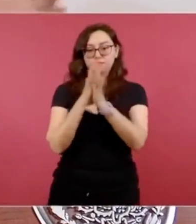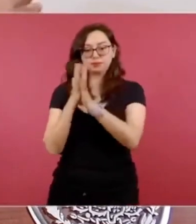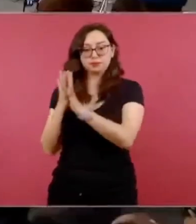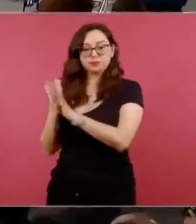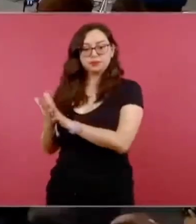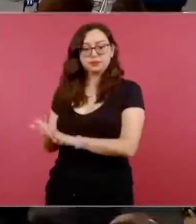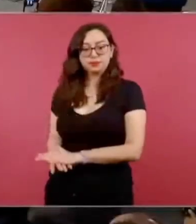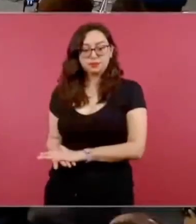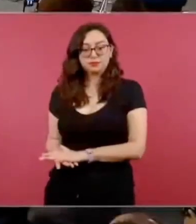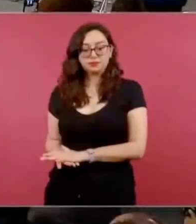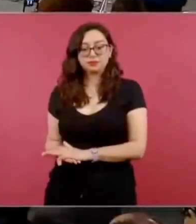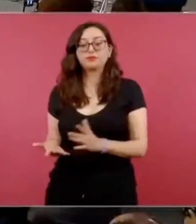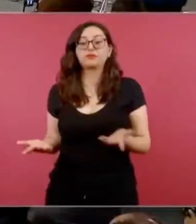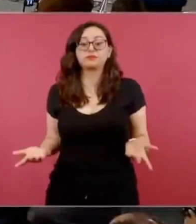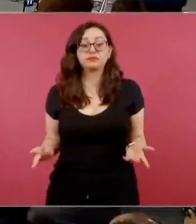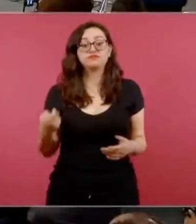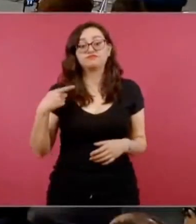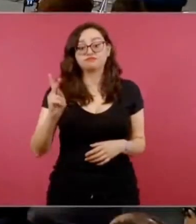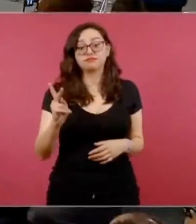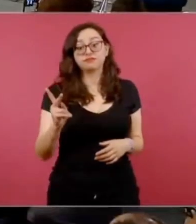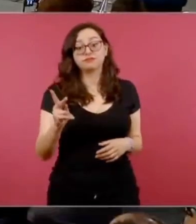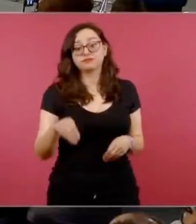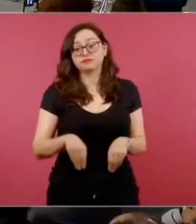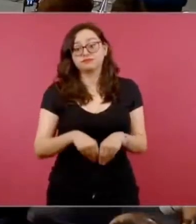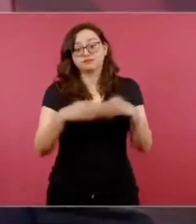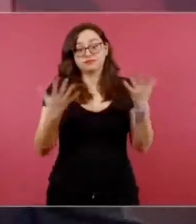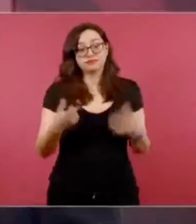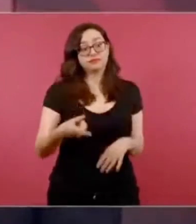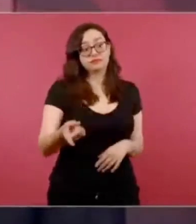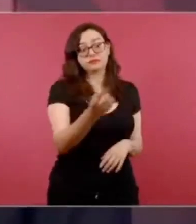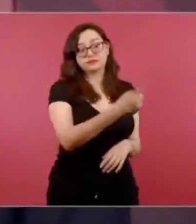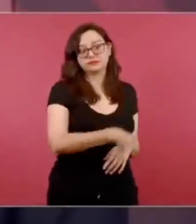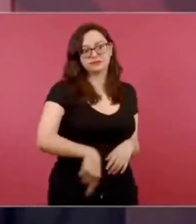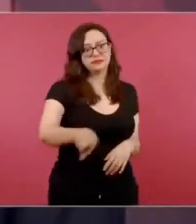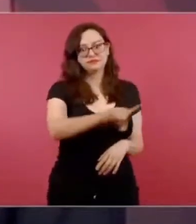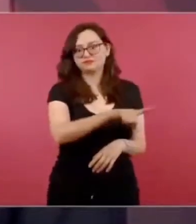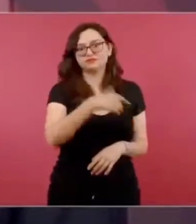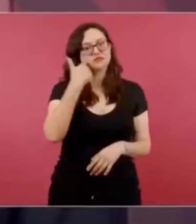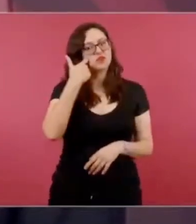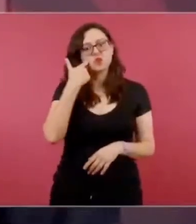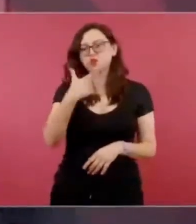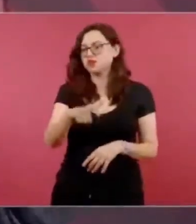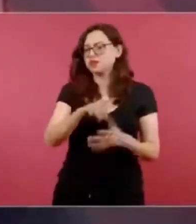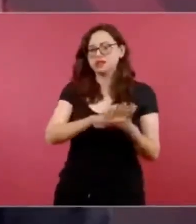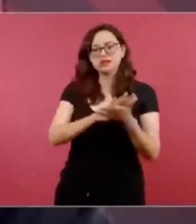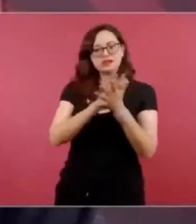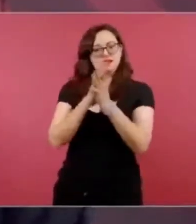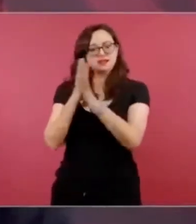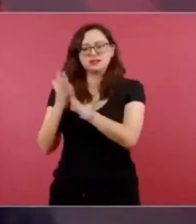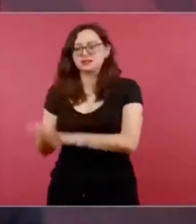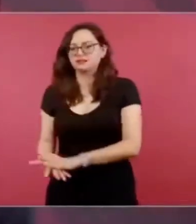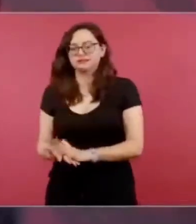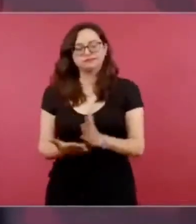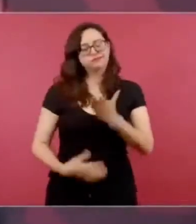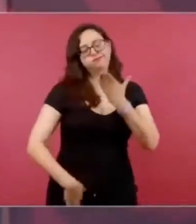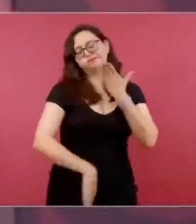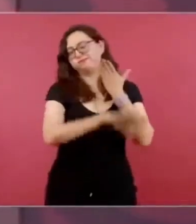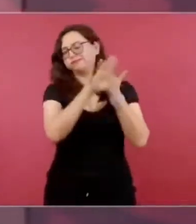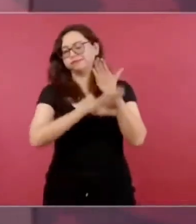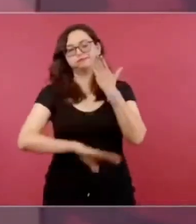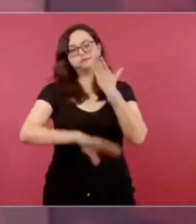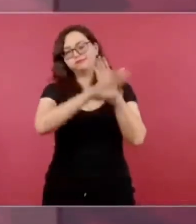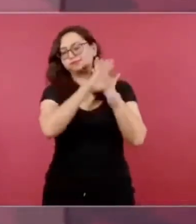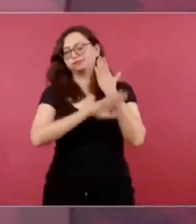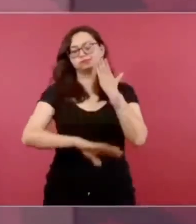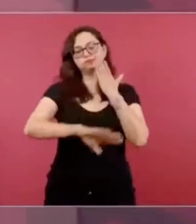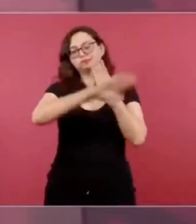Y existe pues una reacción conservadora. ¿De dónde viene la palabra, el